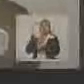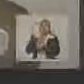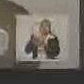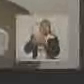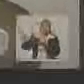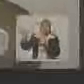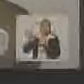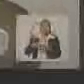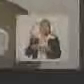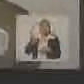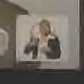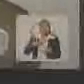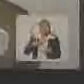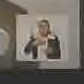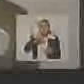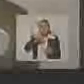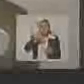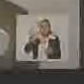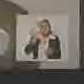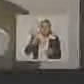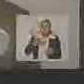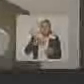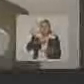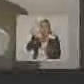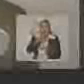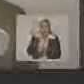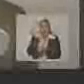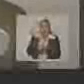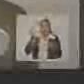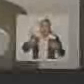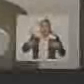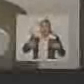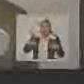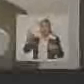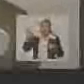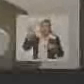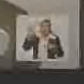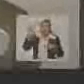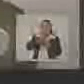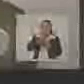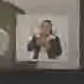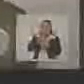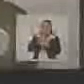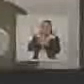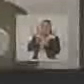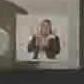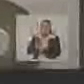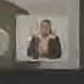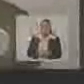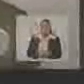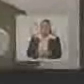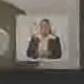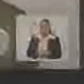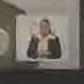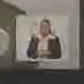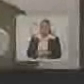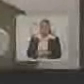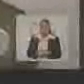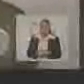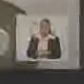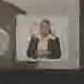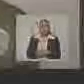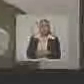el Distrito Federal leyes avanzadas de participación ciudadana, de movilización, de desarrollo urbano, el